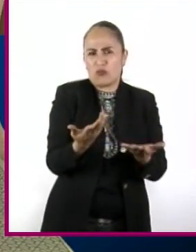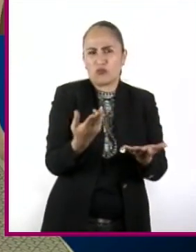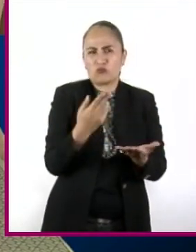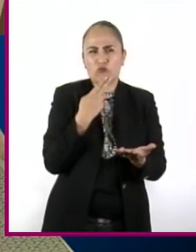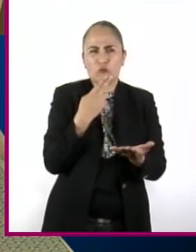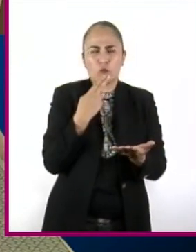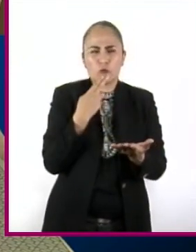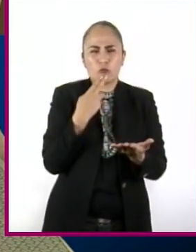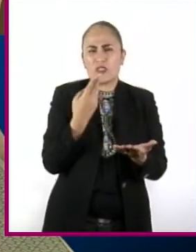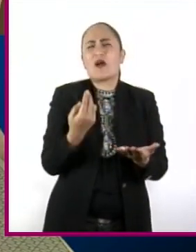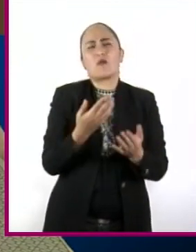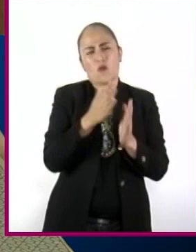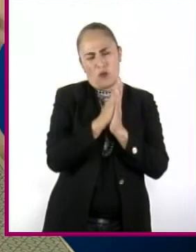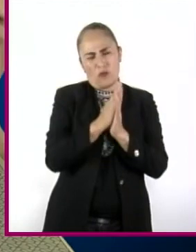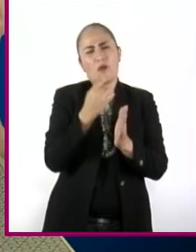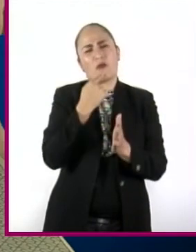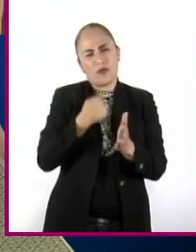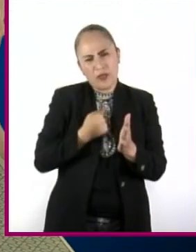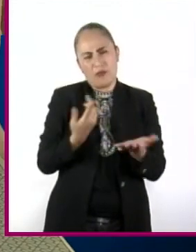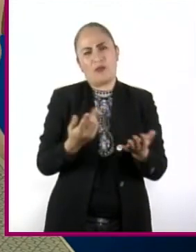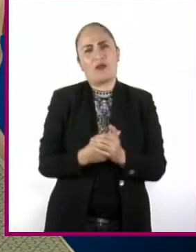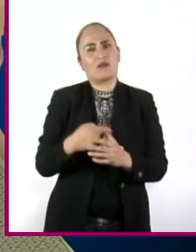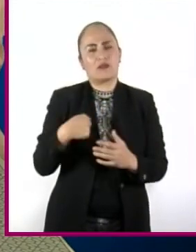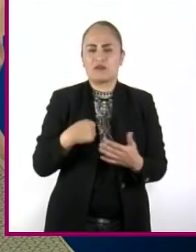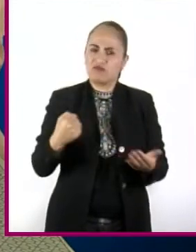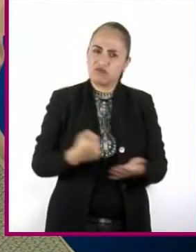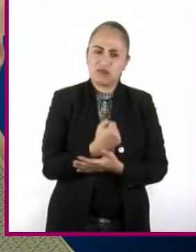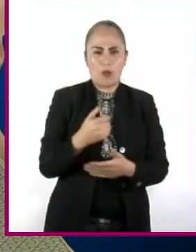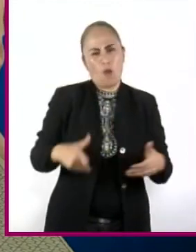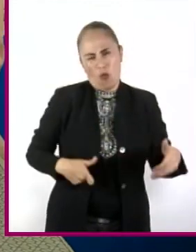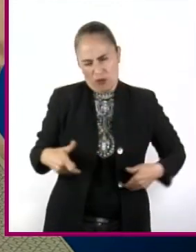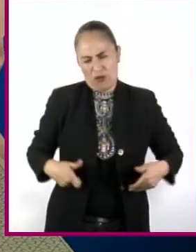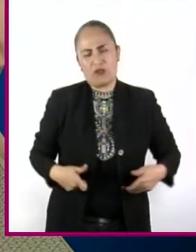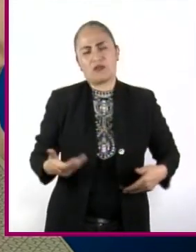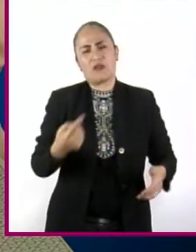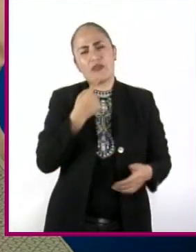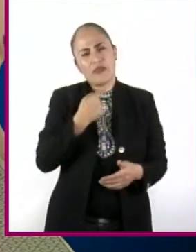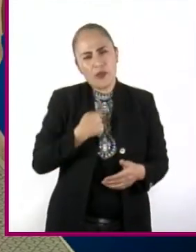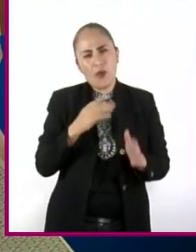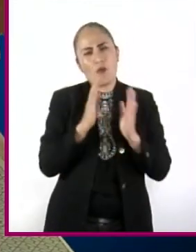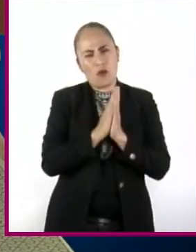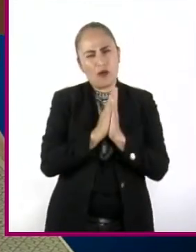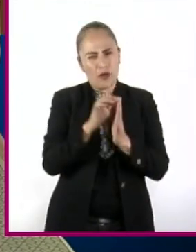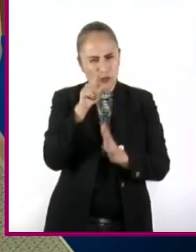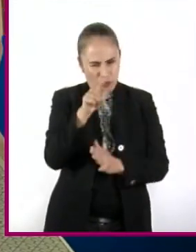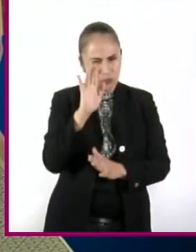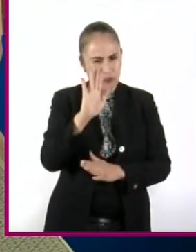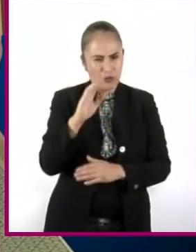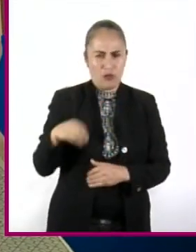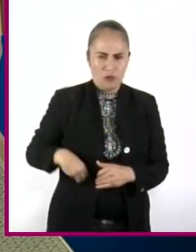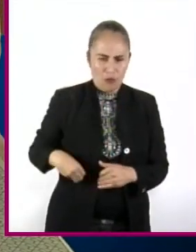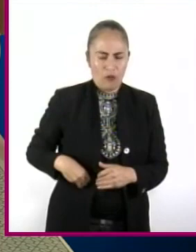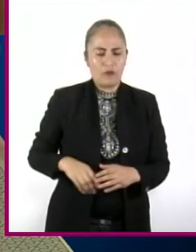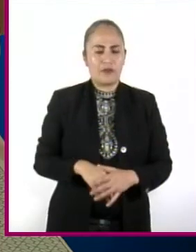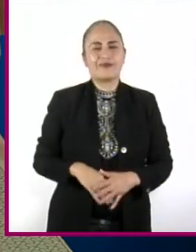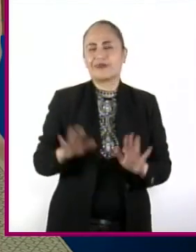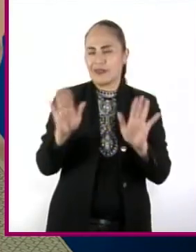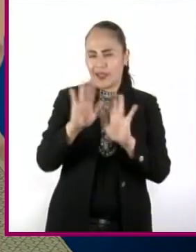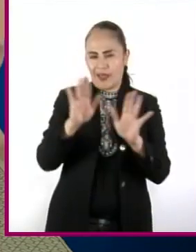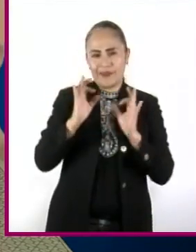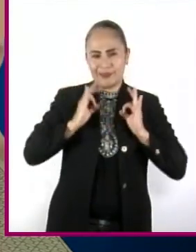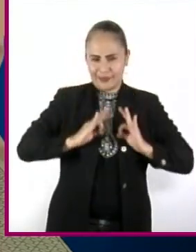Ya dime, no me dejes así. Ya sabes que me choca eso. Parece que lo haces a propósito. No,